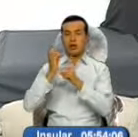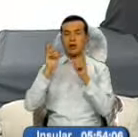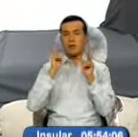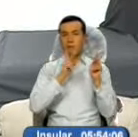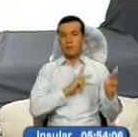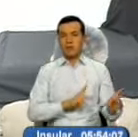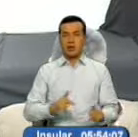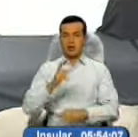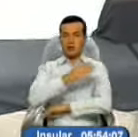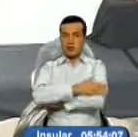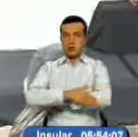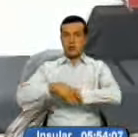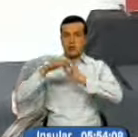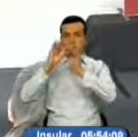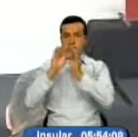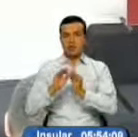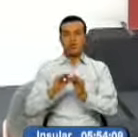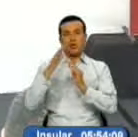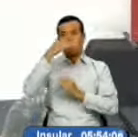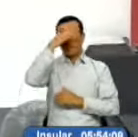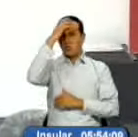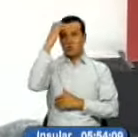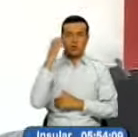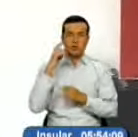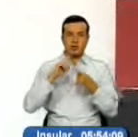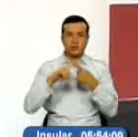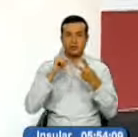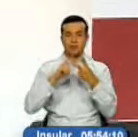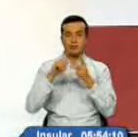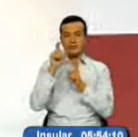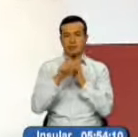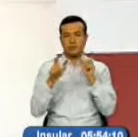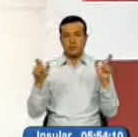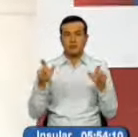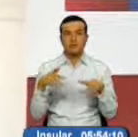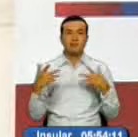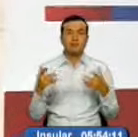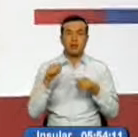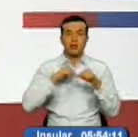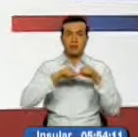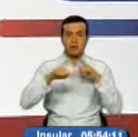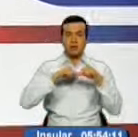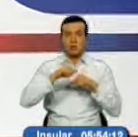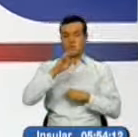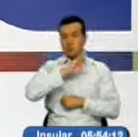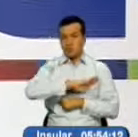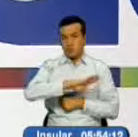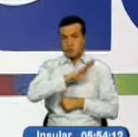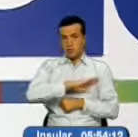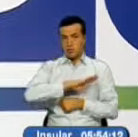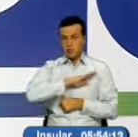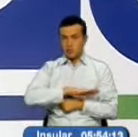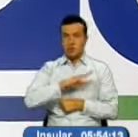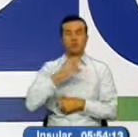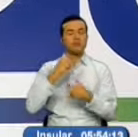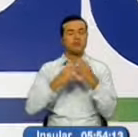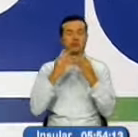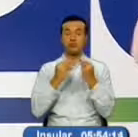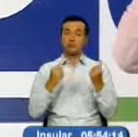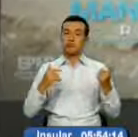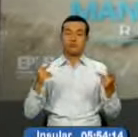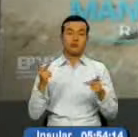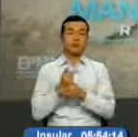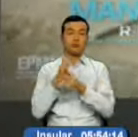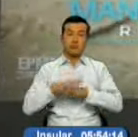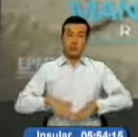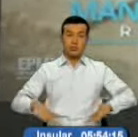vial propuesto por el alcalde Mauricio Rodas. Mientras tanto, la ciudadanía espera que la administración municipal resuelva los problemas que enfrenta la